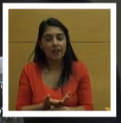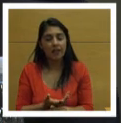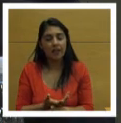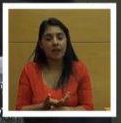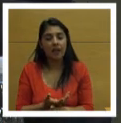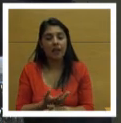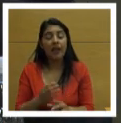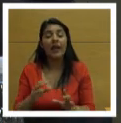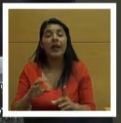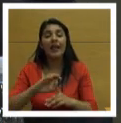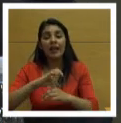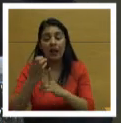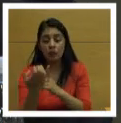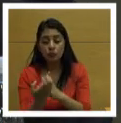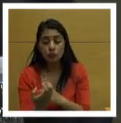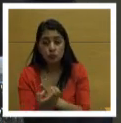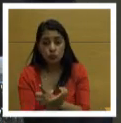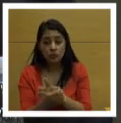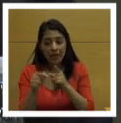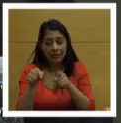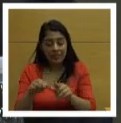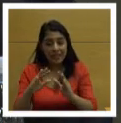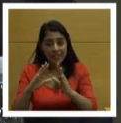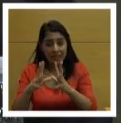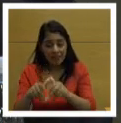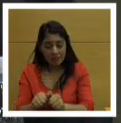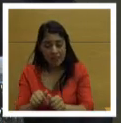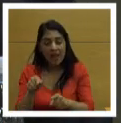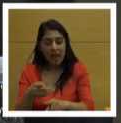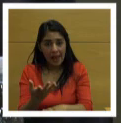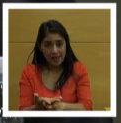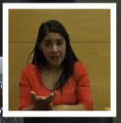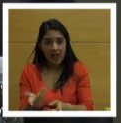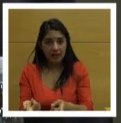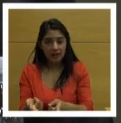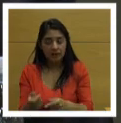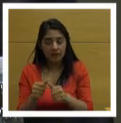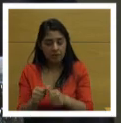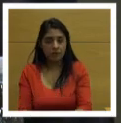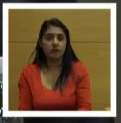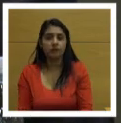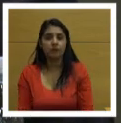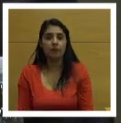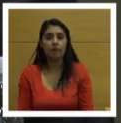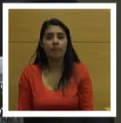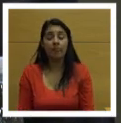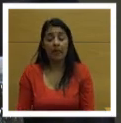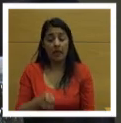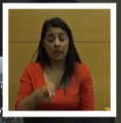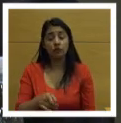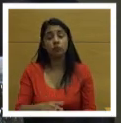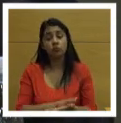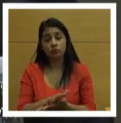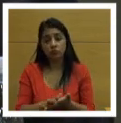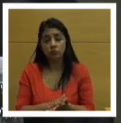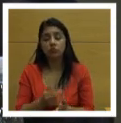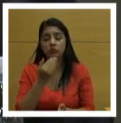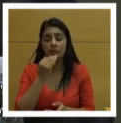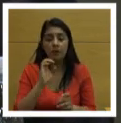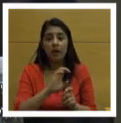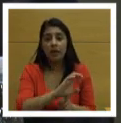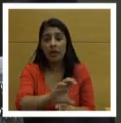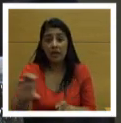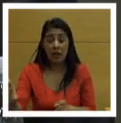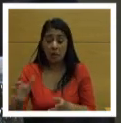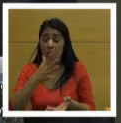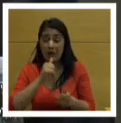cultural de parte de esta zona, en particular en locaciones alejadas de los centros urbanos, como ya he dicho, los que tampoco